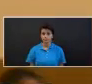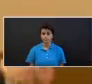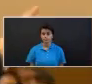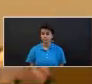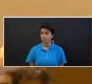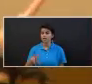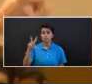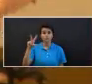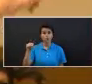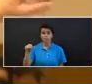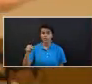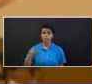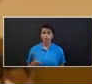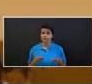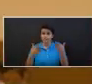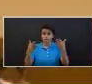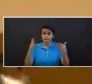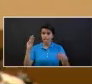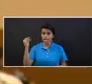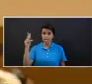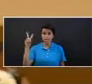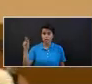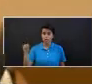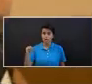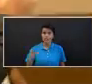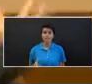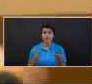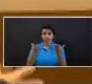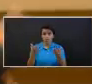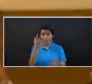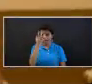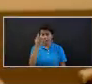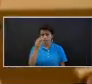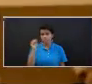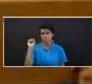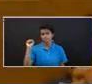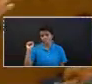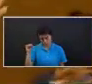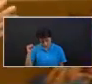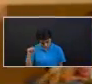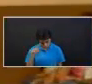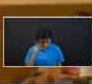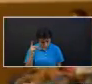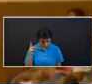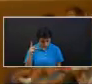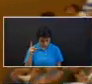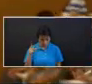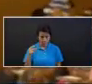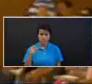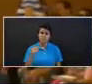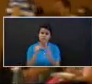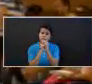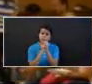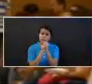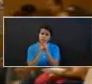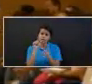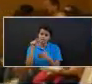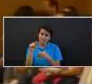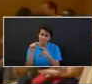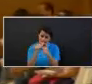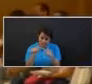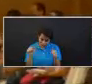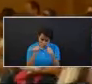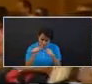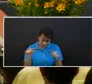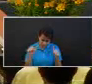No me las voy a dar de que no he cometido, no. Sí, Señor, yo. Y te ruego, Señor, en este día que escudriñe. Este día es